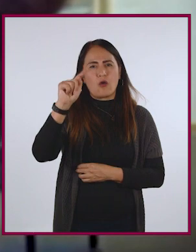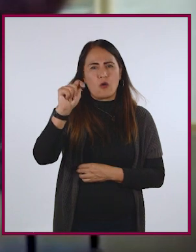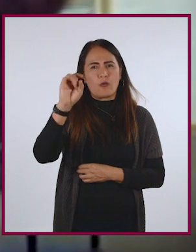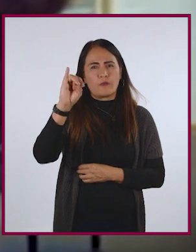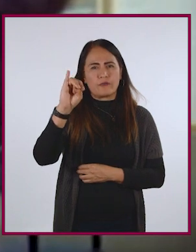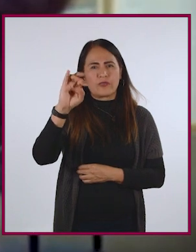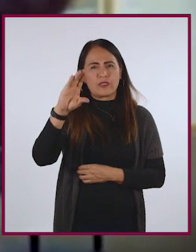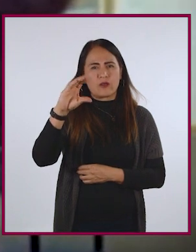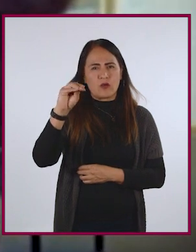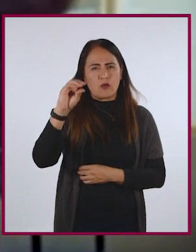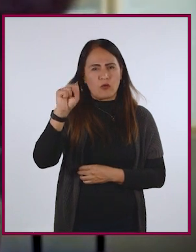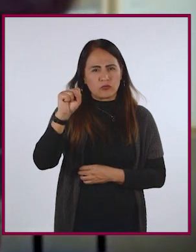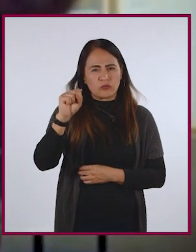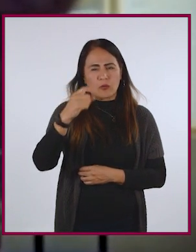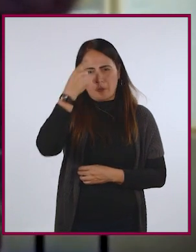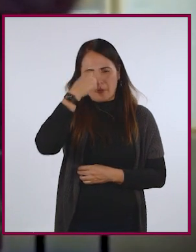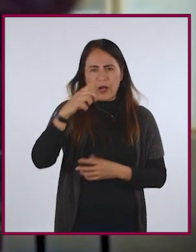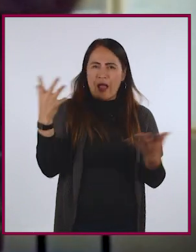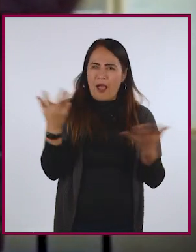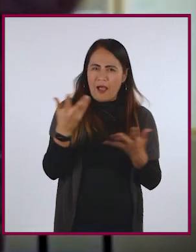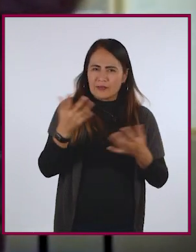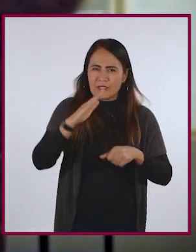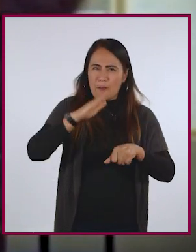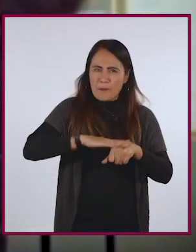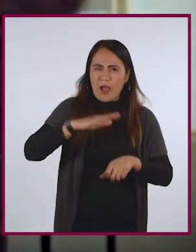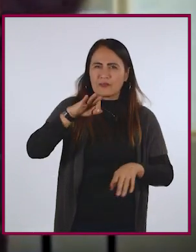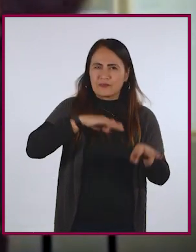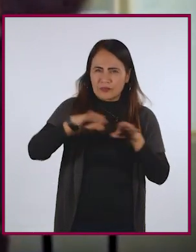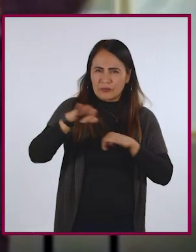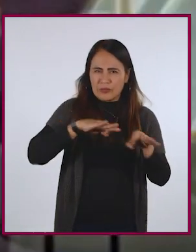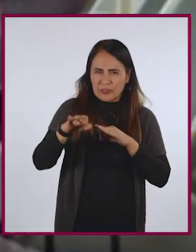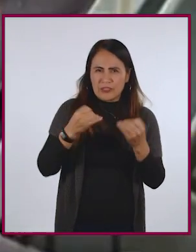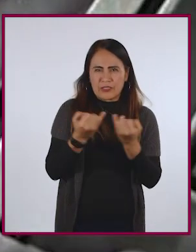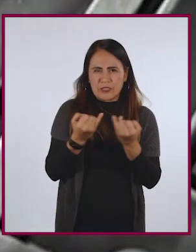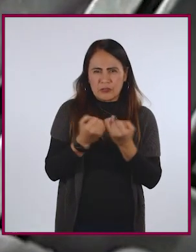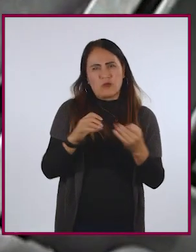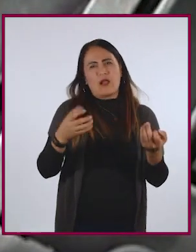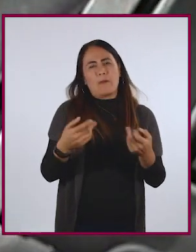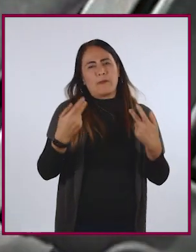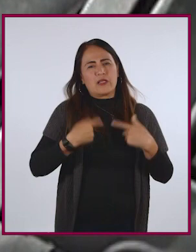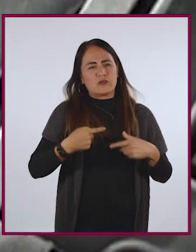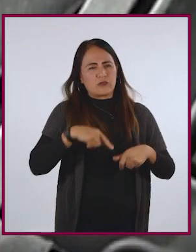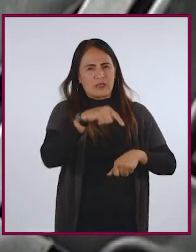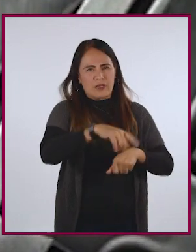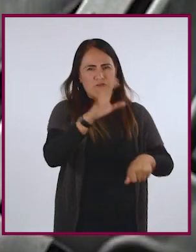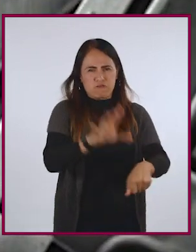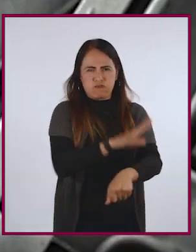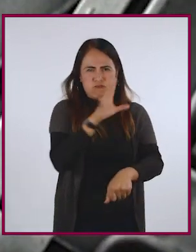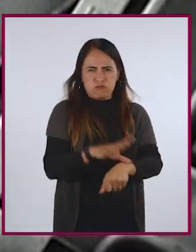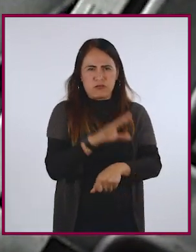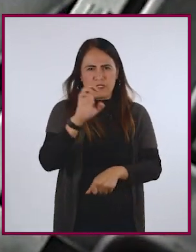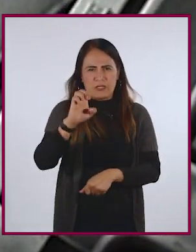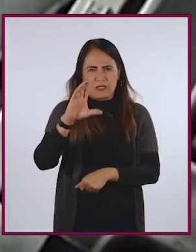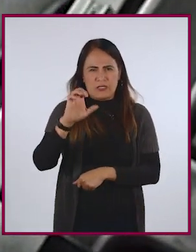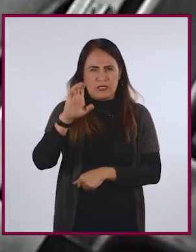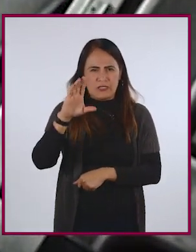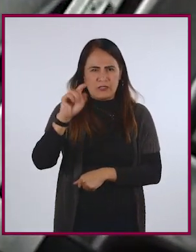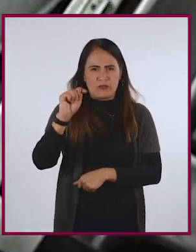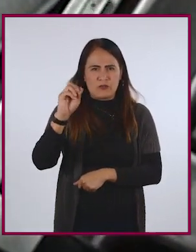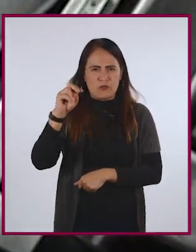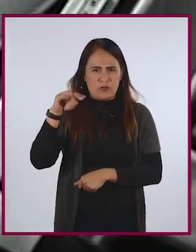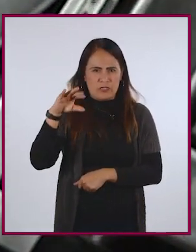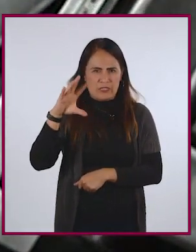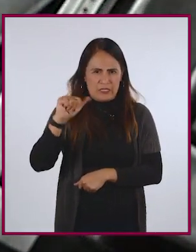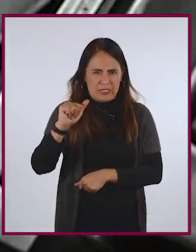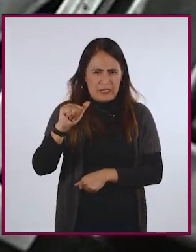ópticos, ¿no?, para reforzar las actividades y empezar a reclutar gente en electrónica, que ya había aquí algunos técnicos